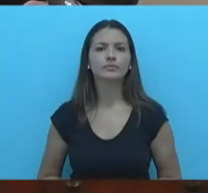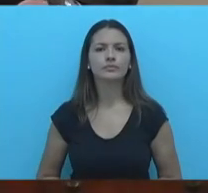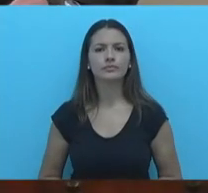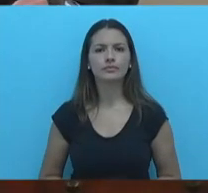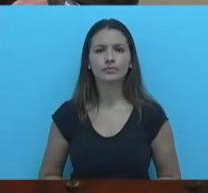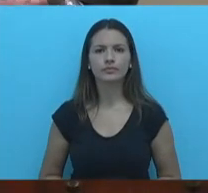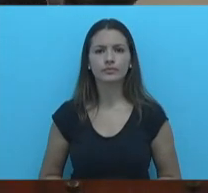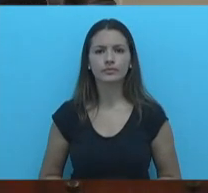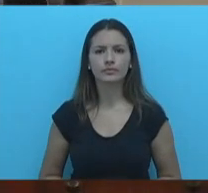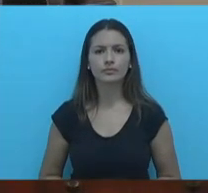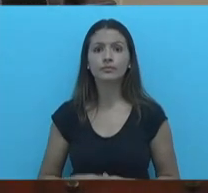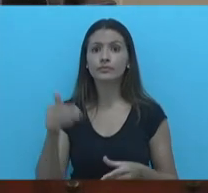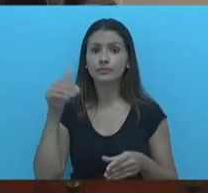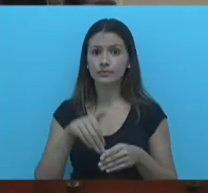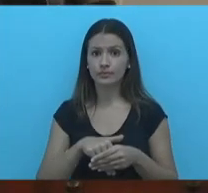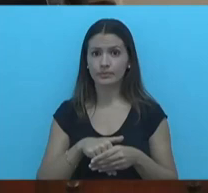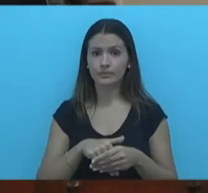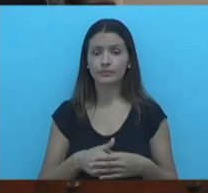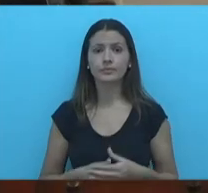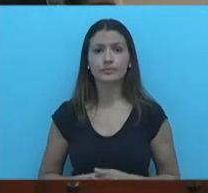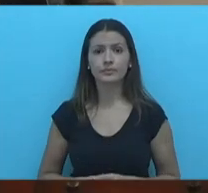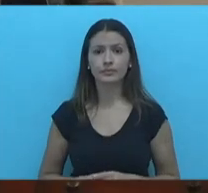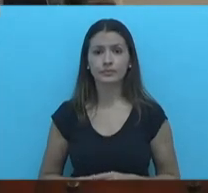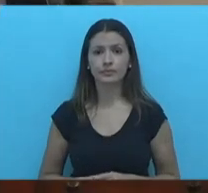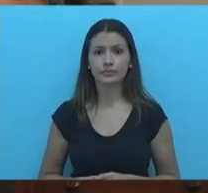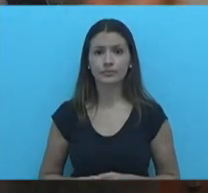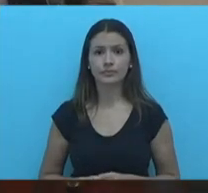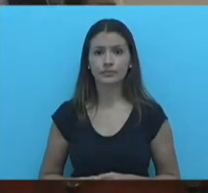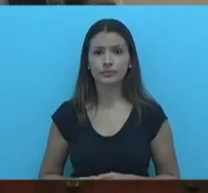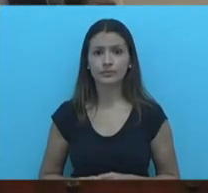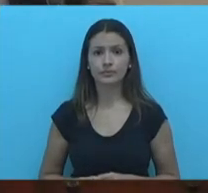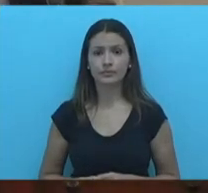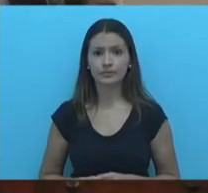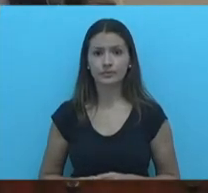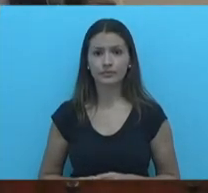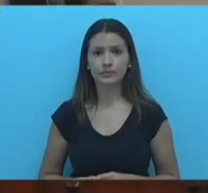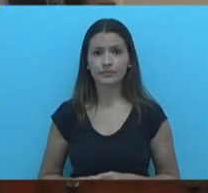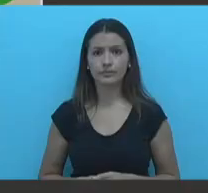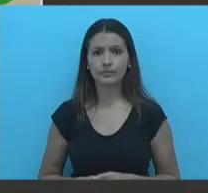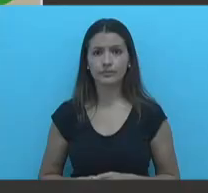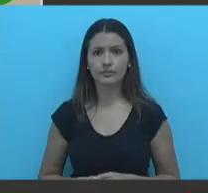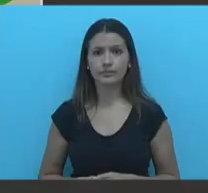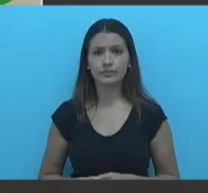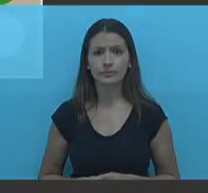hará. A votación, entonces, el proyecto de ley en general, oprimiendo el botón correspondiente.